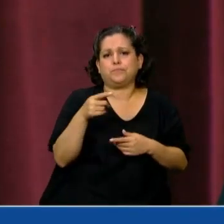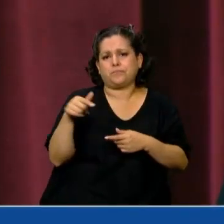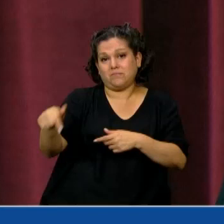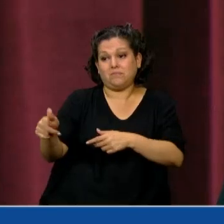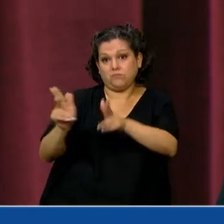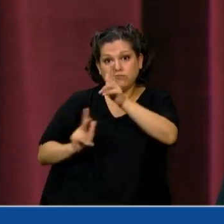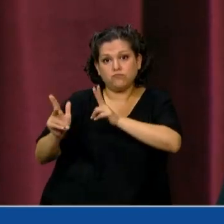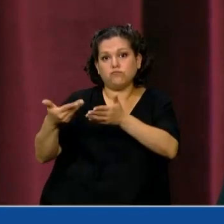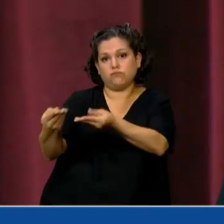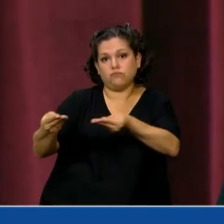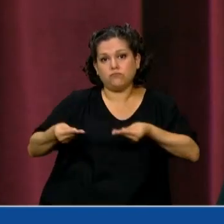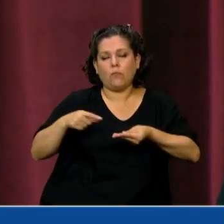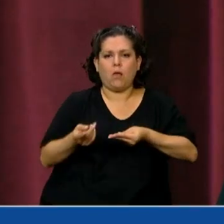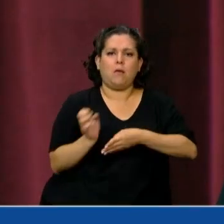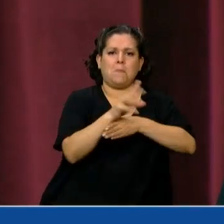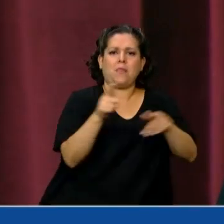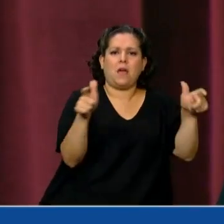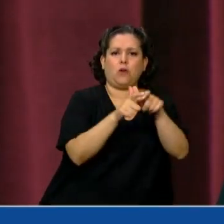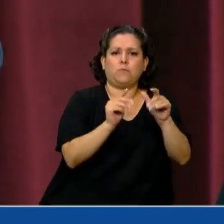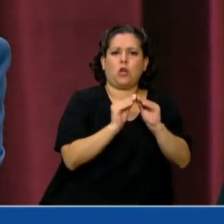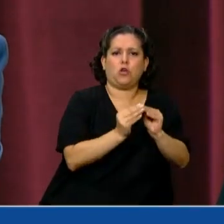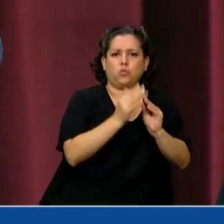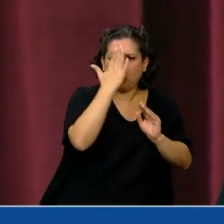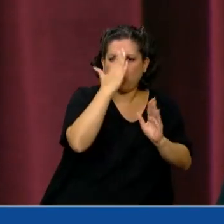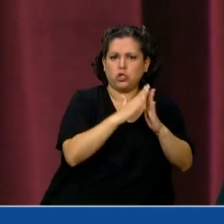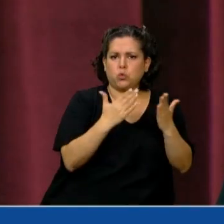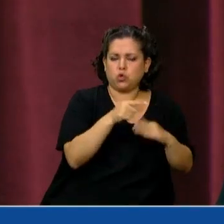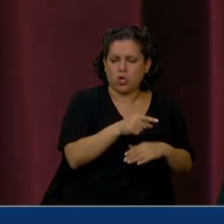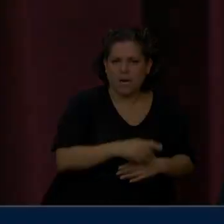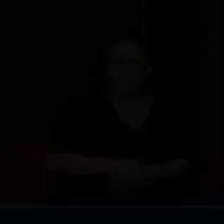girada a la Comisión de Asuntos Constitucionales para su consideración.